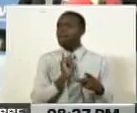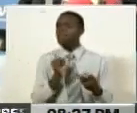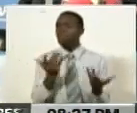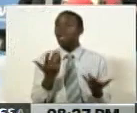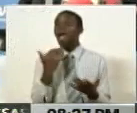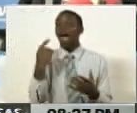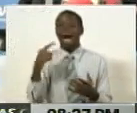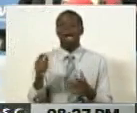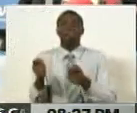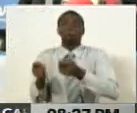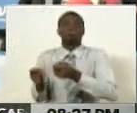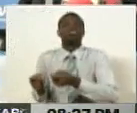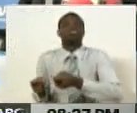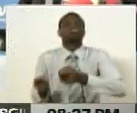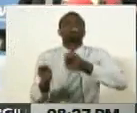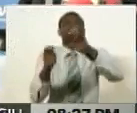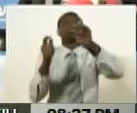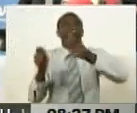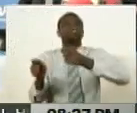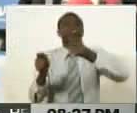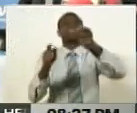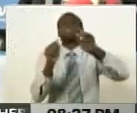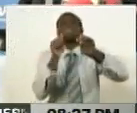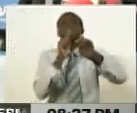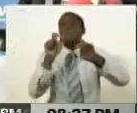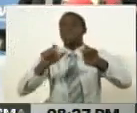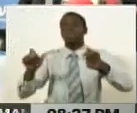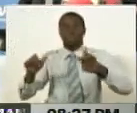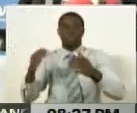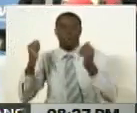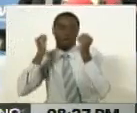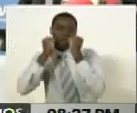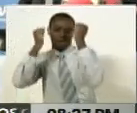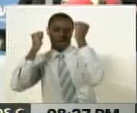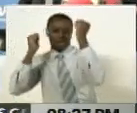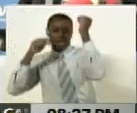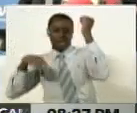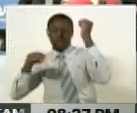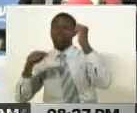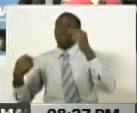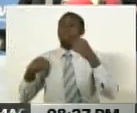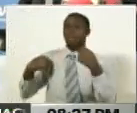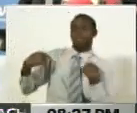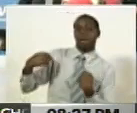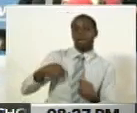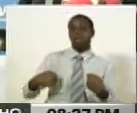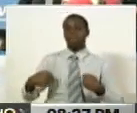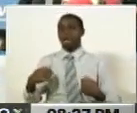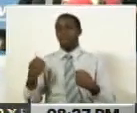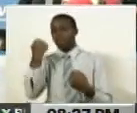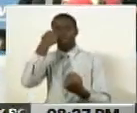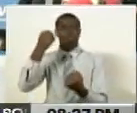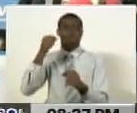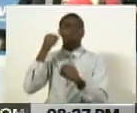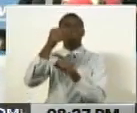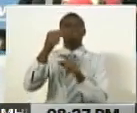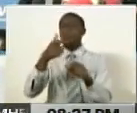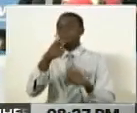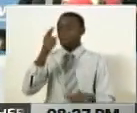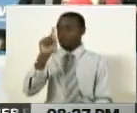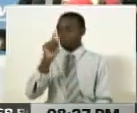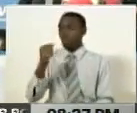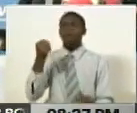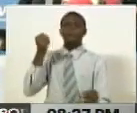ingreso de varios manifestantes heridos también con contusiones